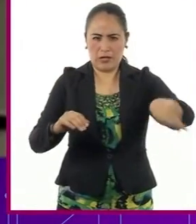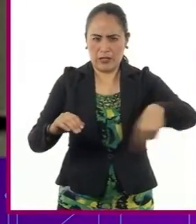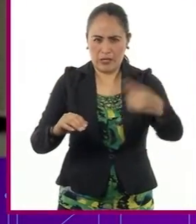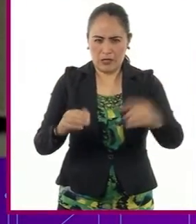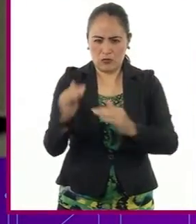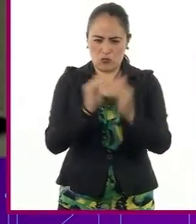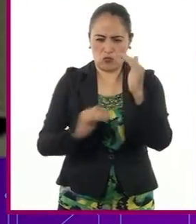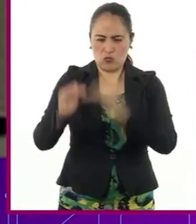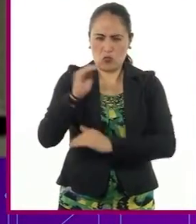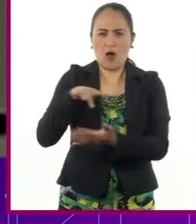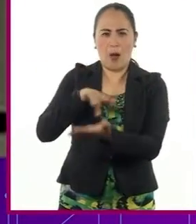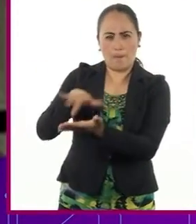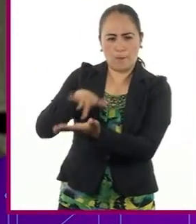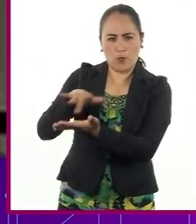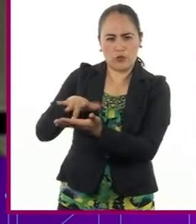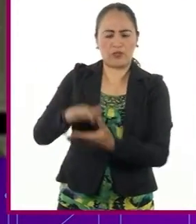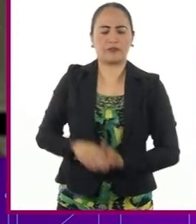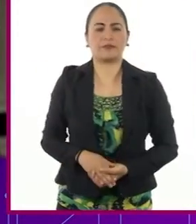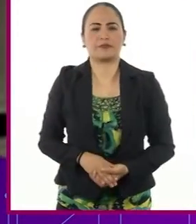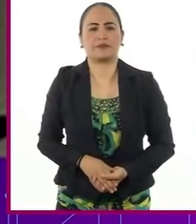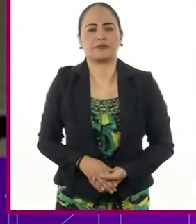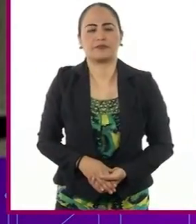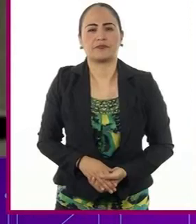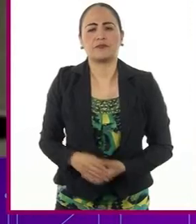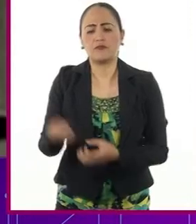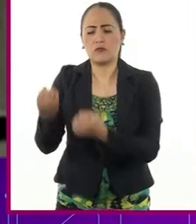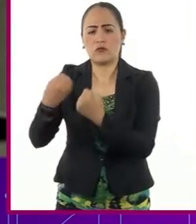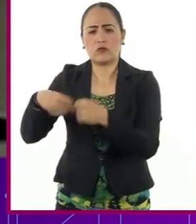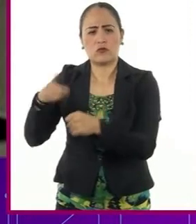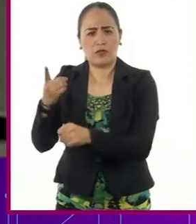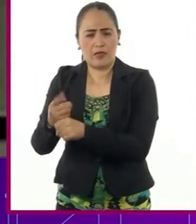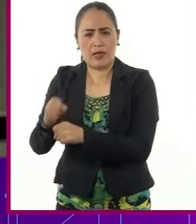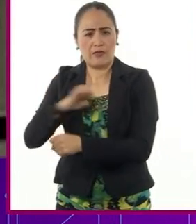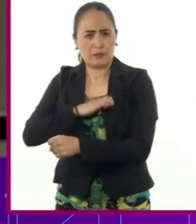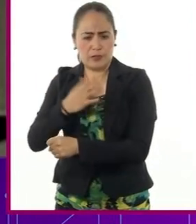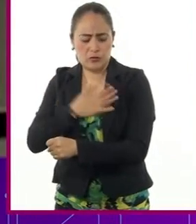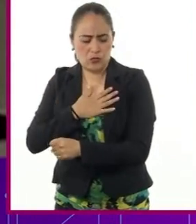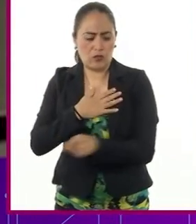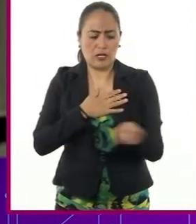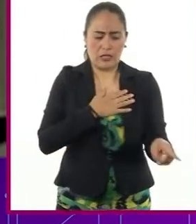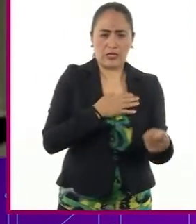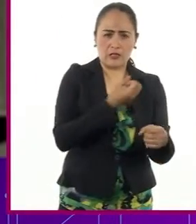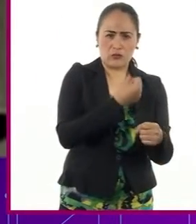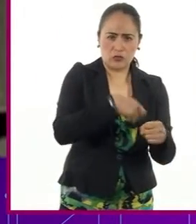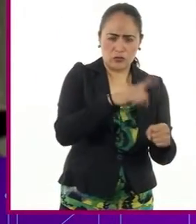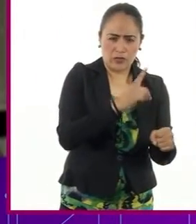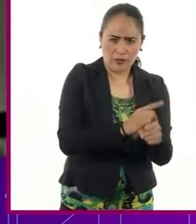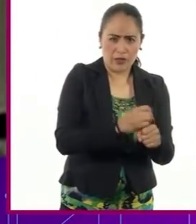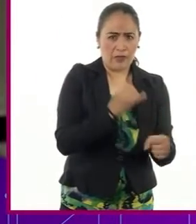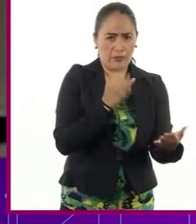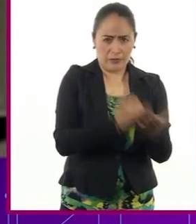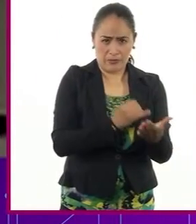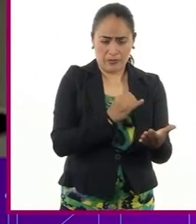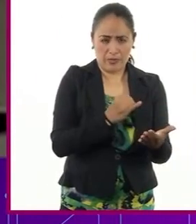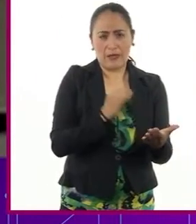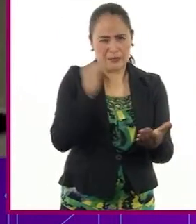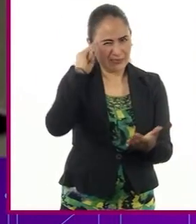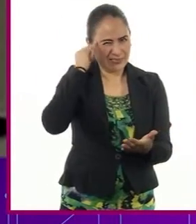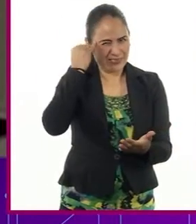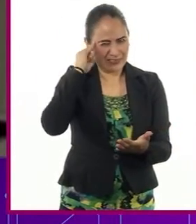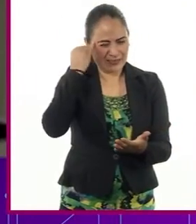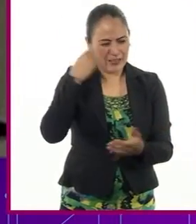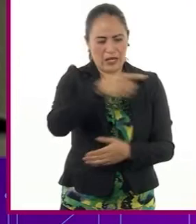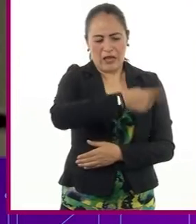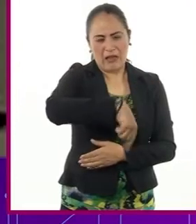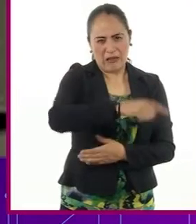la sociedad española como la sociedad indígena eran sociedades tributarias. ¿Qué quiere